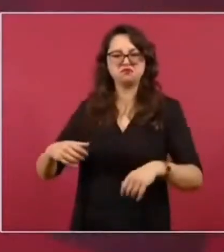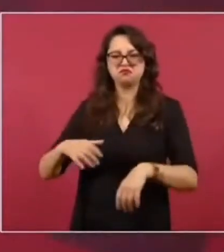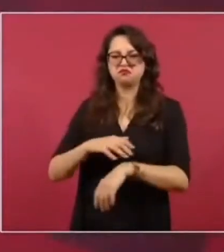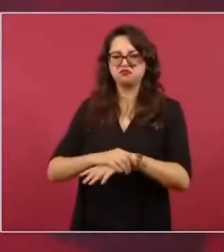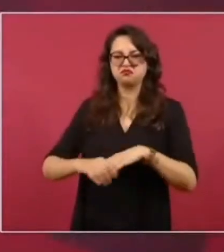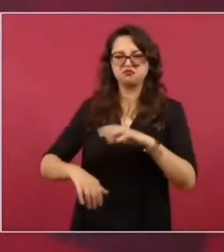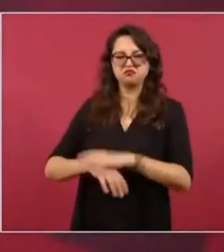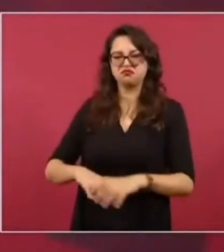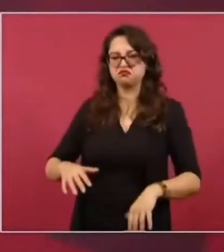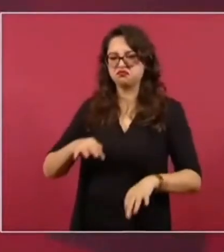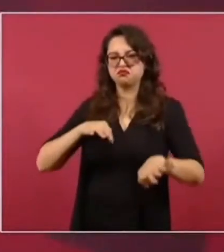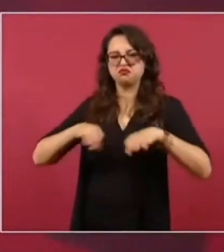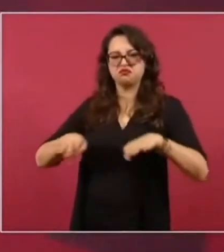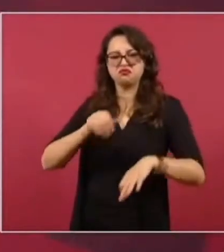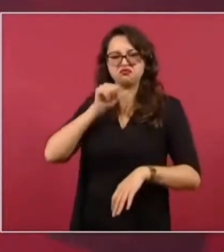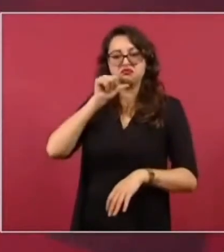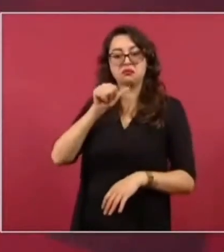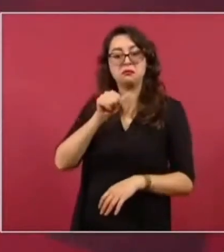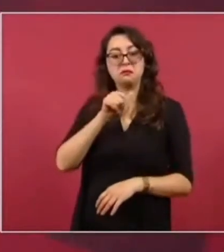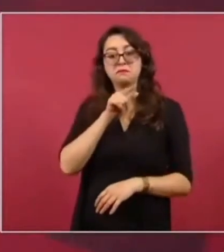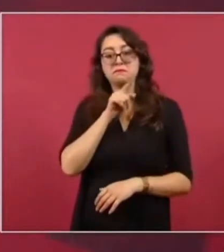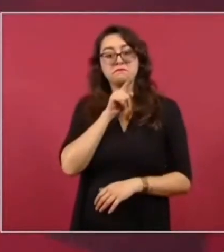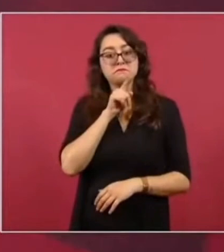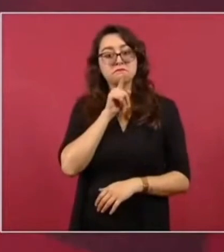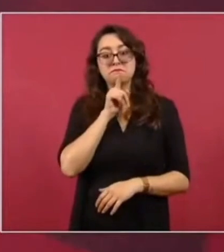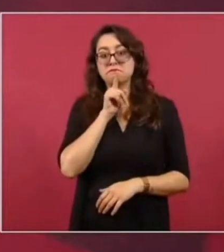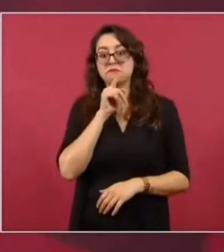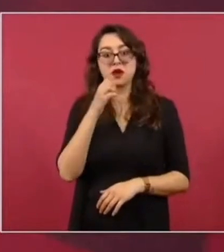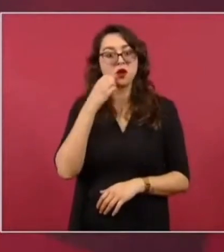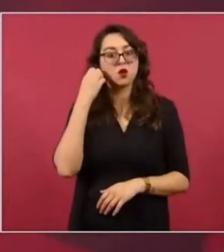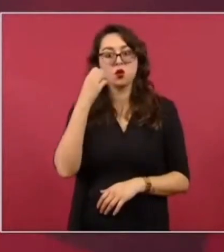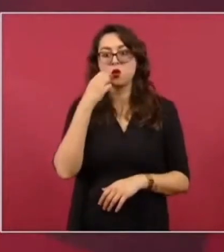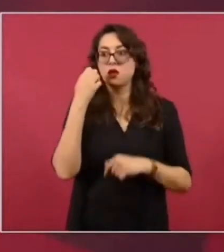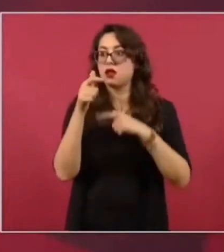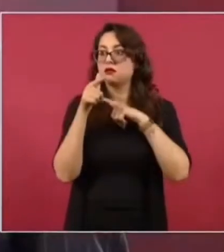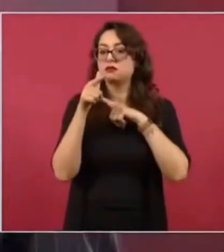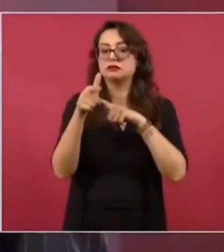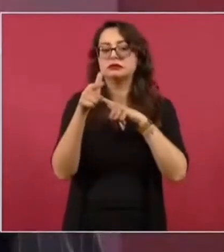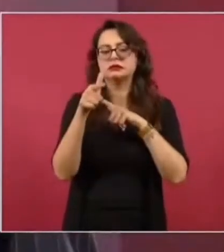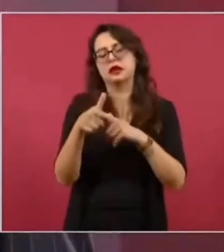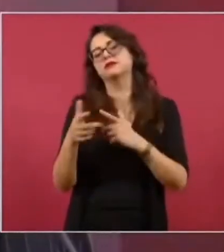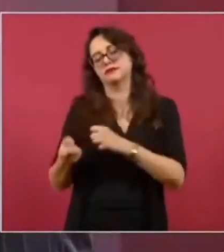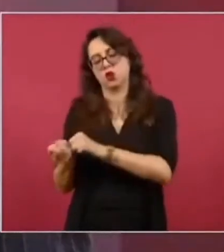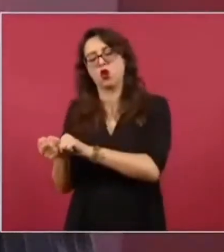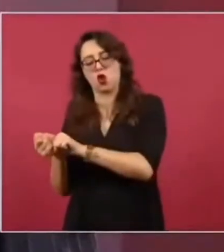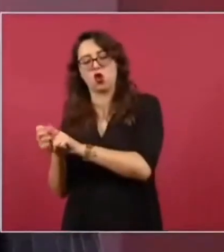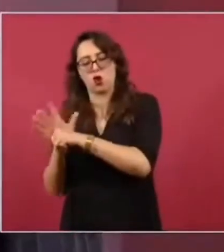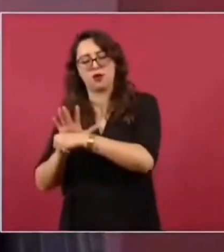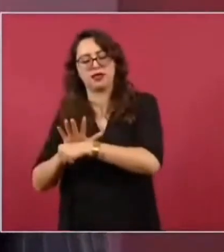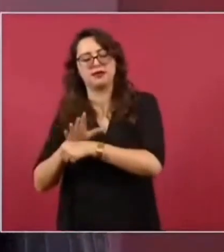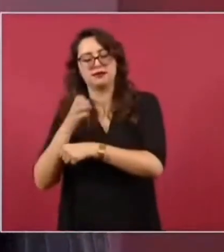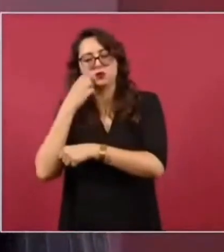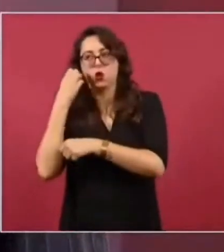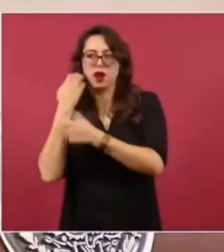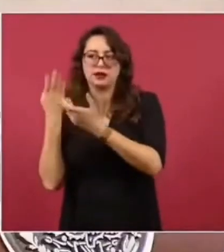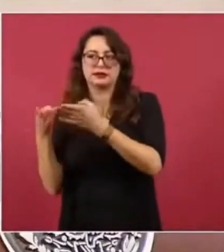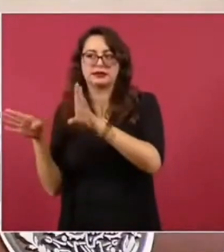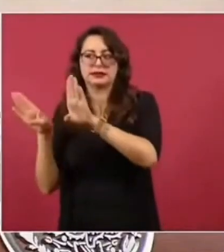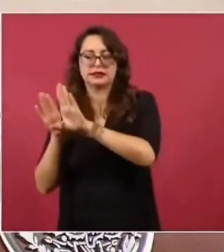del magisterio. No se han cerrado las escuelas, no se ha dejado a los niños sin